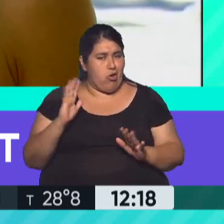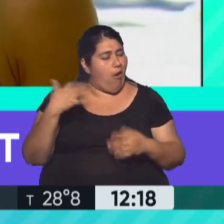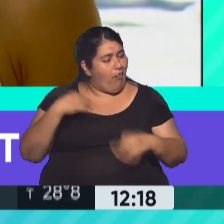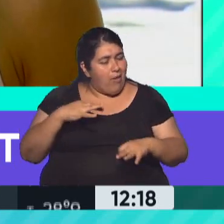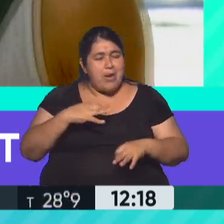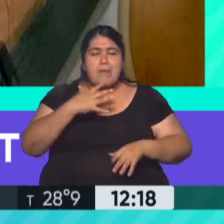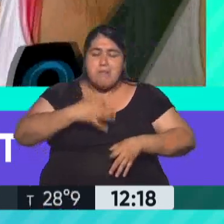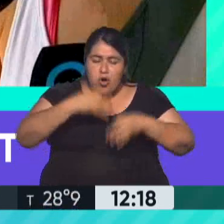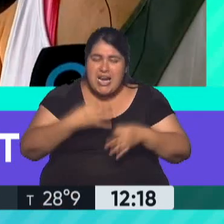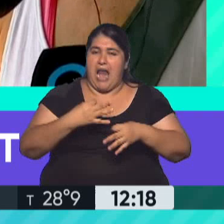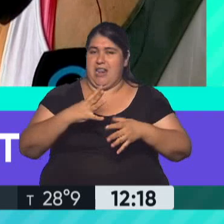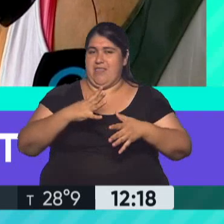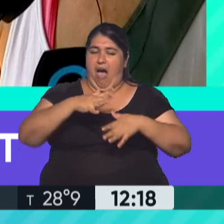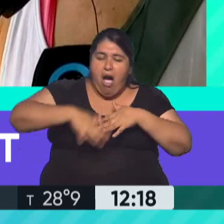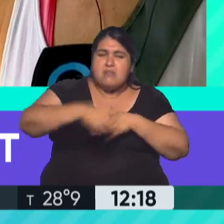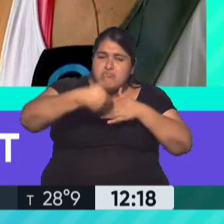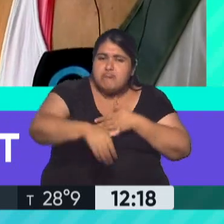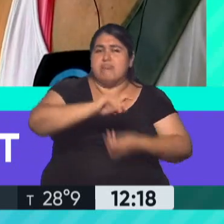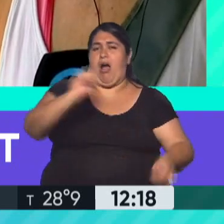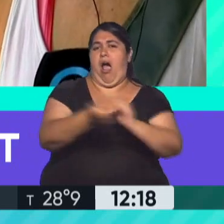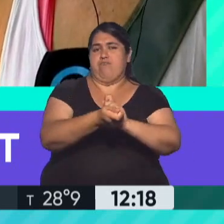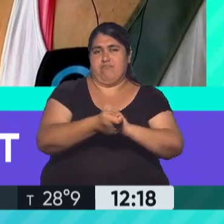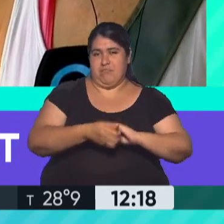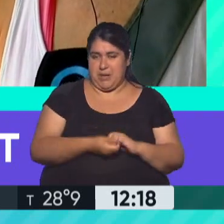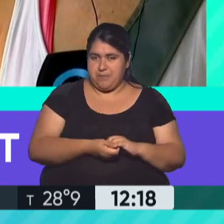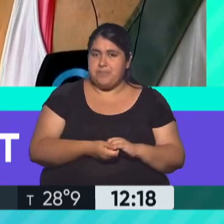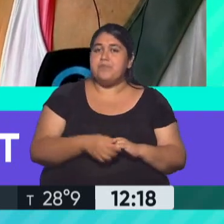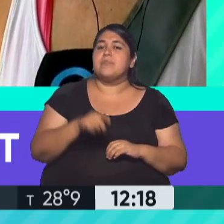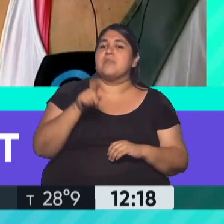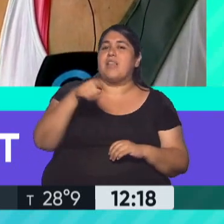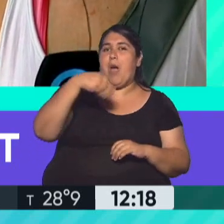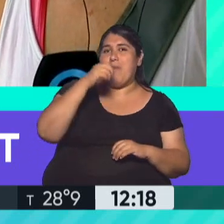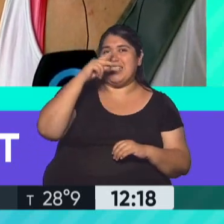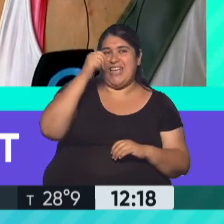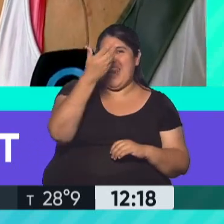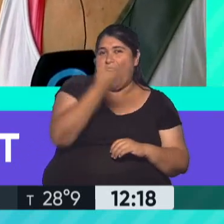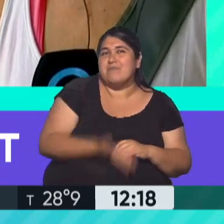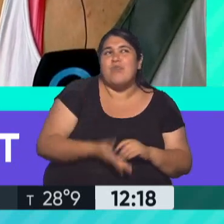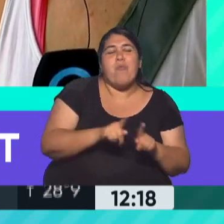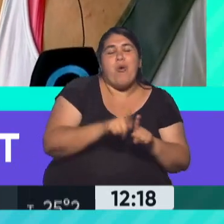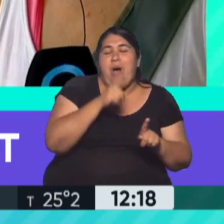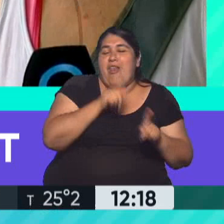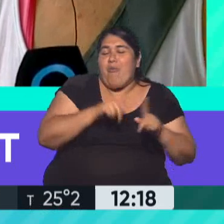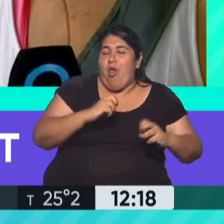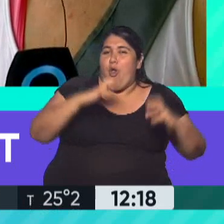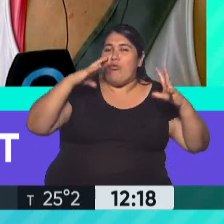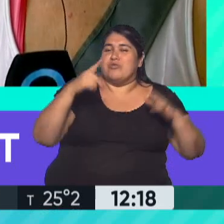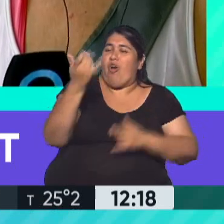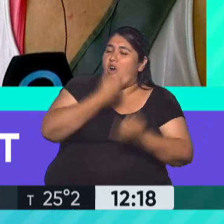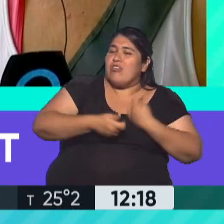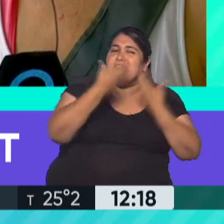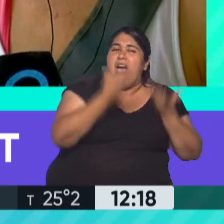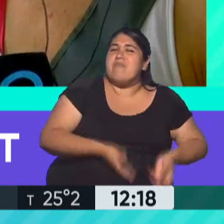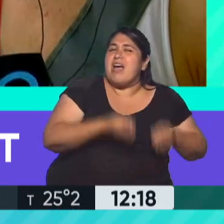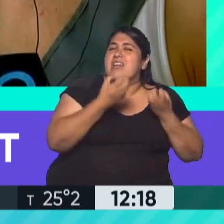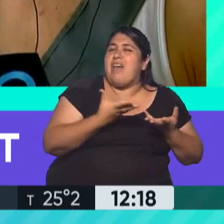cambio de verdad. Esto es lo que tiene que pasar. Marcela era un ser de luz. ¿Nos podés contar un poquito cómo era ella? ¿Lo que se